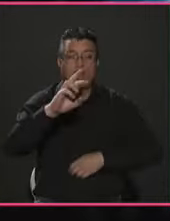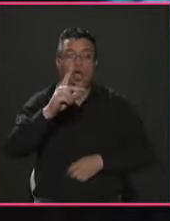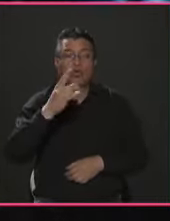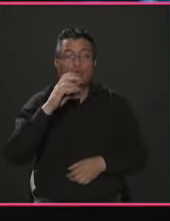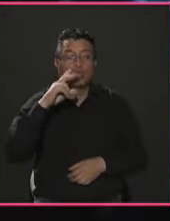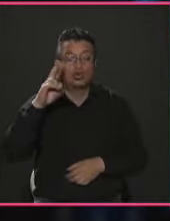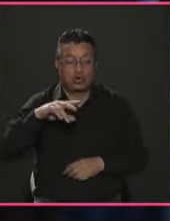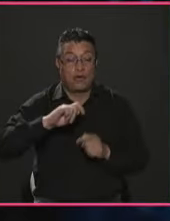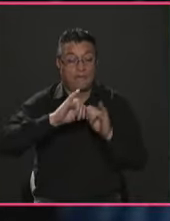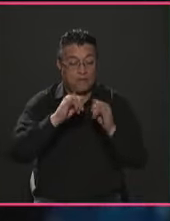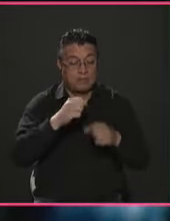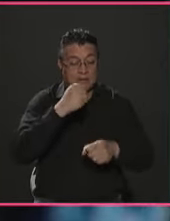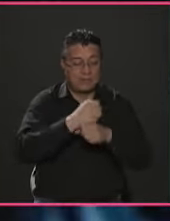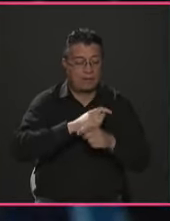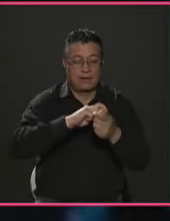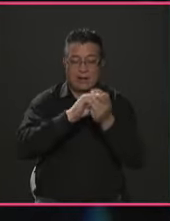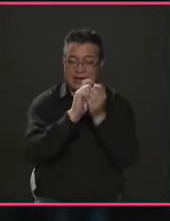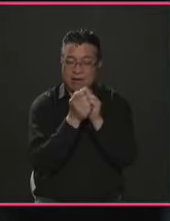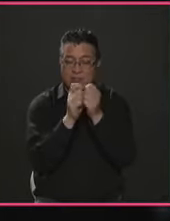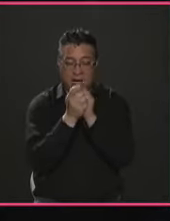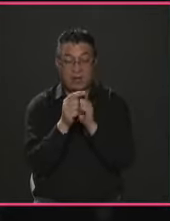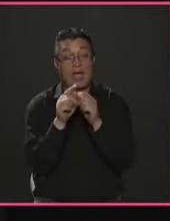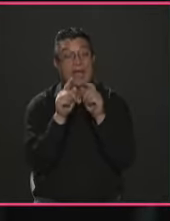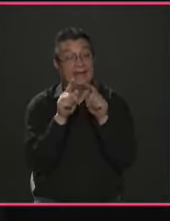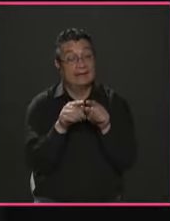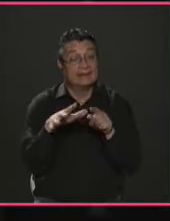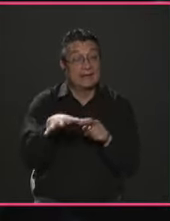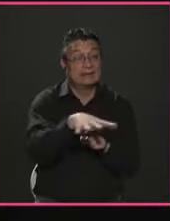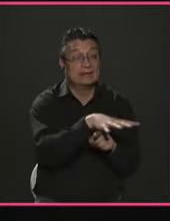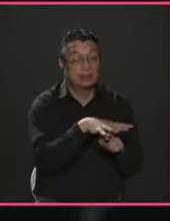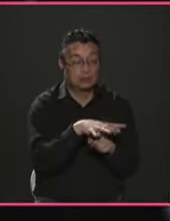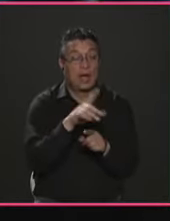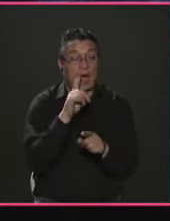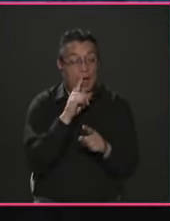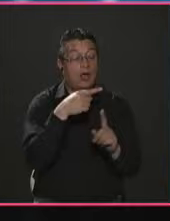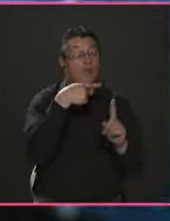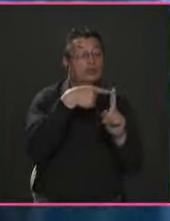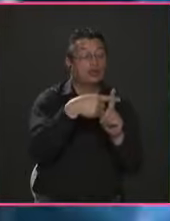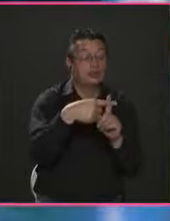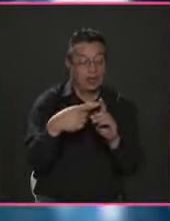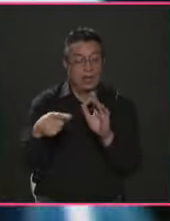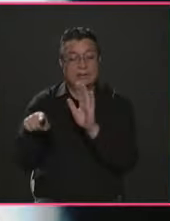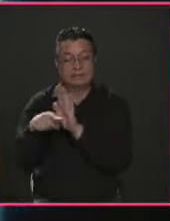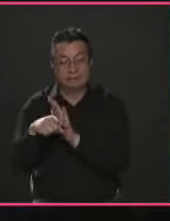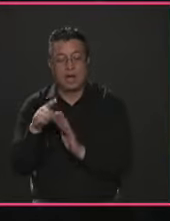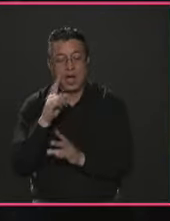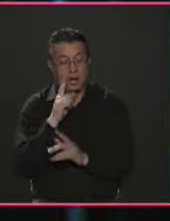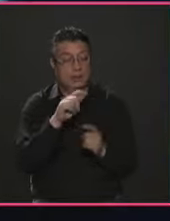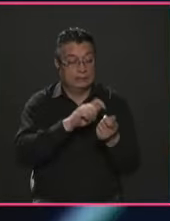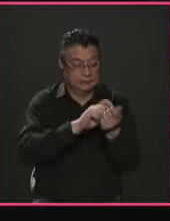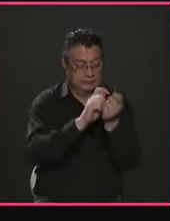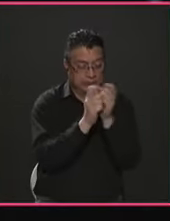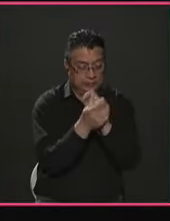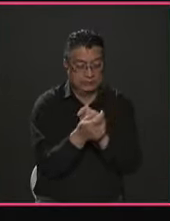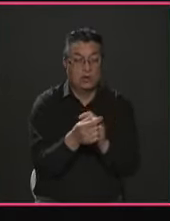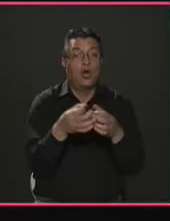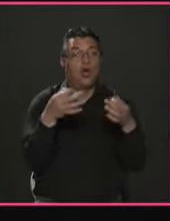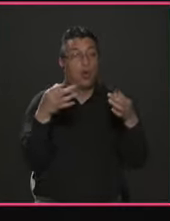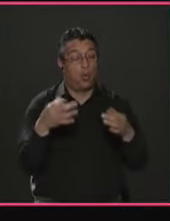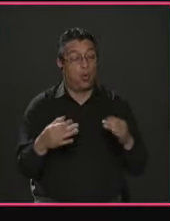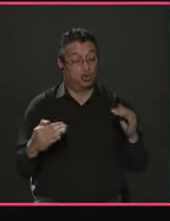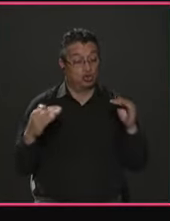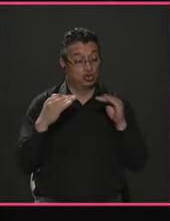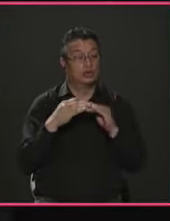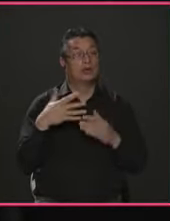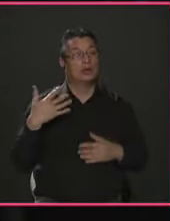que se trabaja y en esos escenarios en general uno tiene perdedores y ganadores y hacer esa transición en forma justa es central y